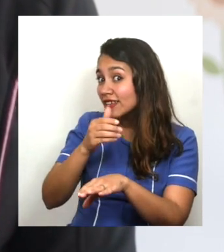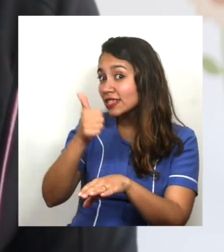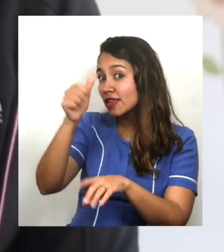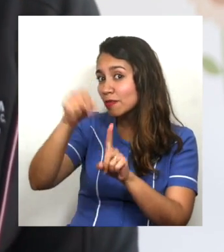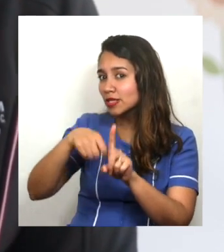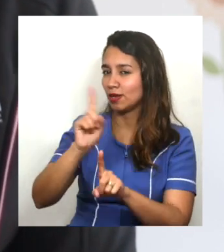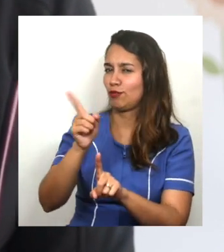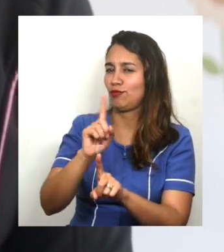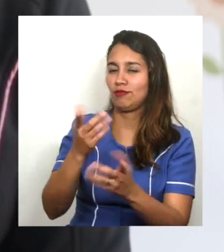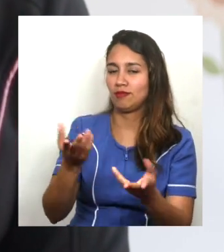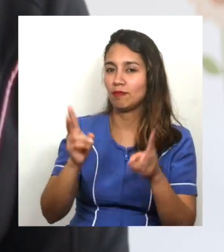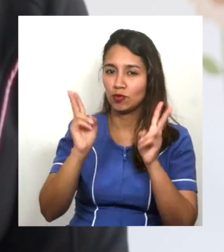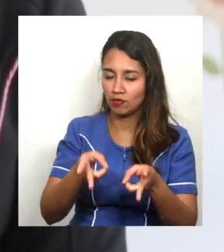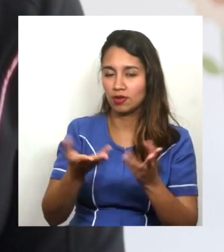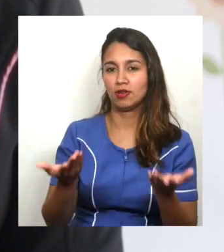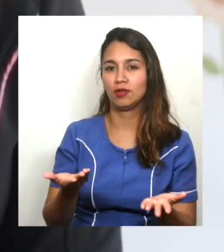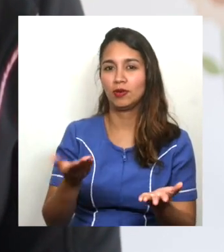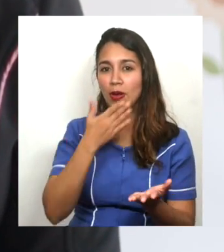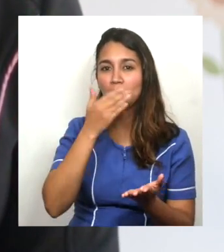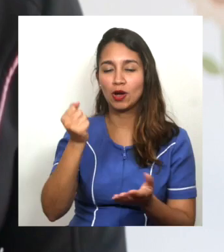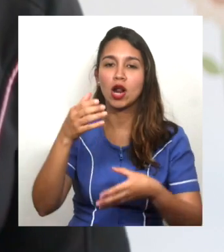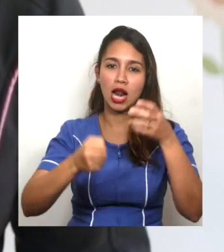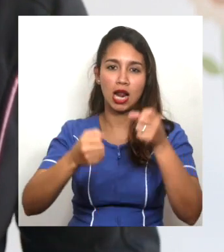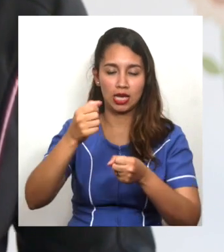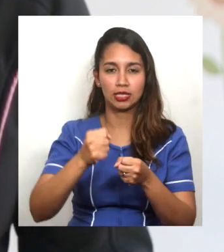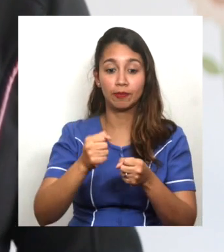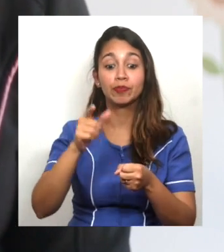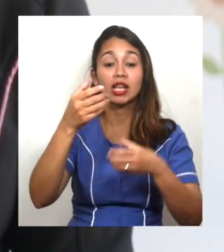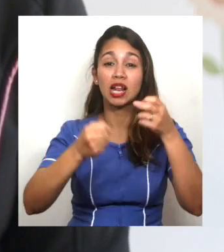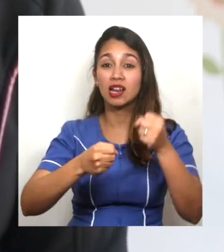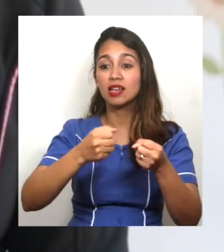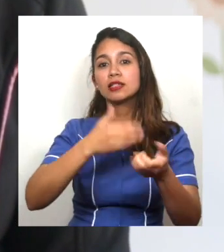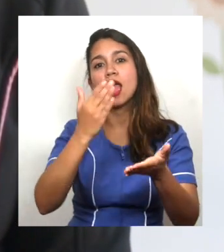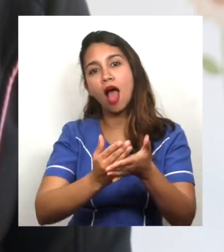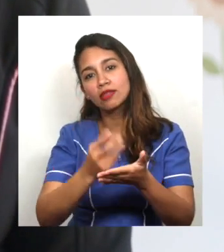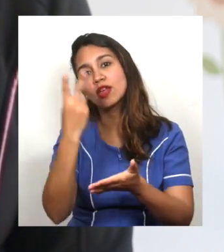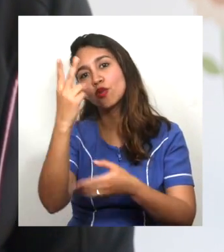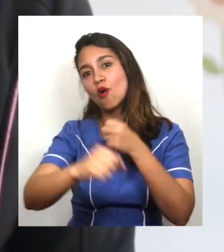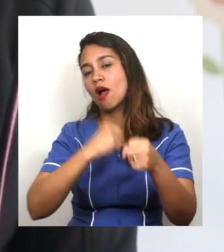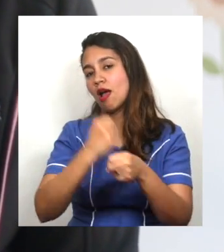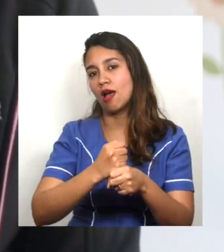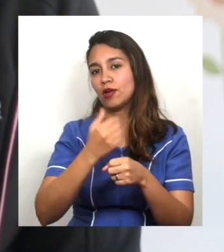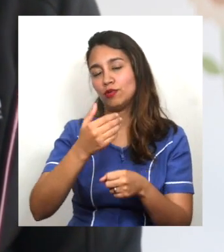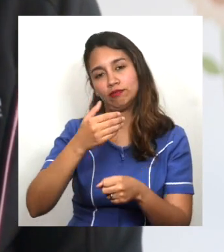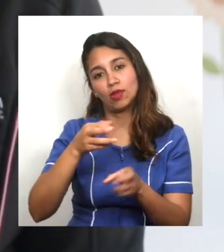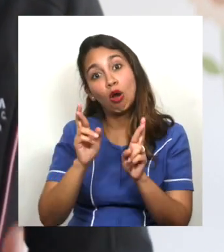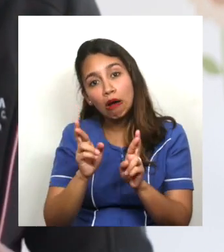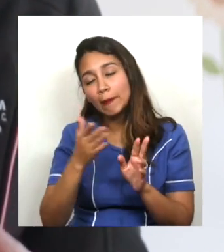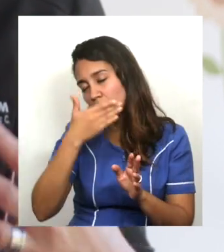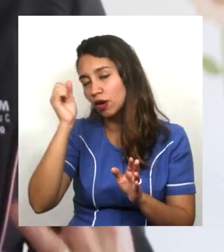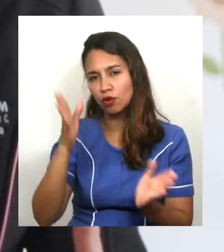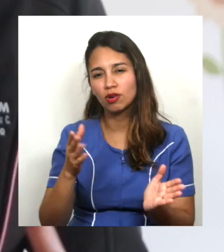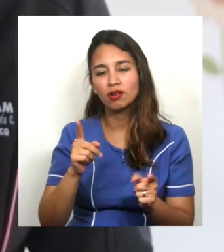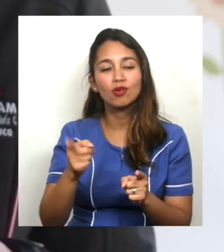o probaditas de agua o de hierbas y extender la lactancia materna hasta al menos los 2 años de vida. Y